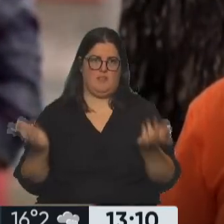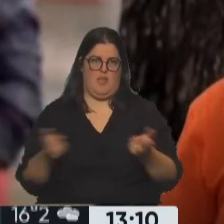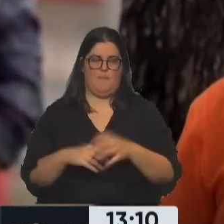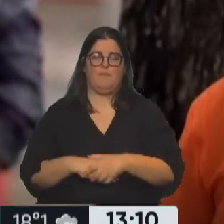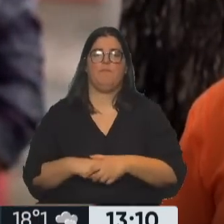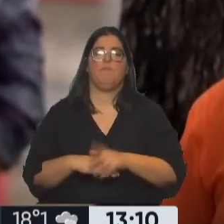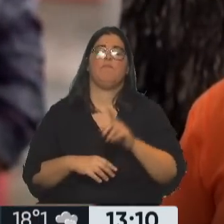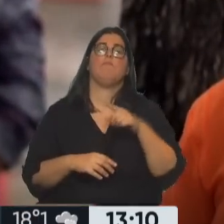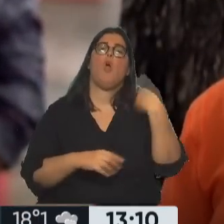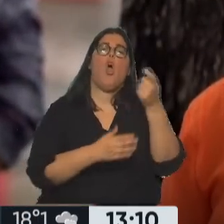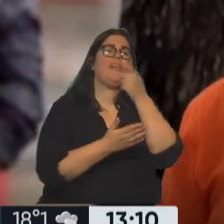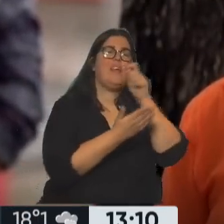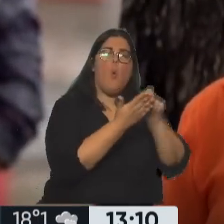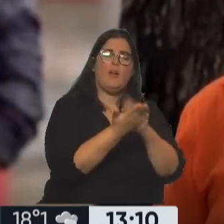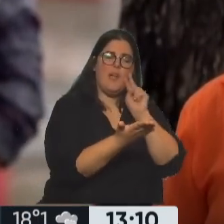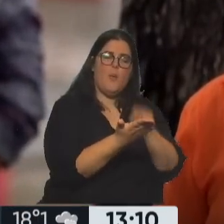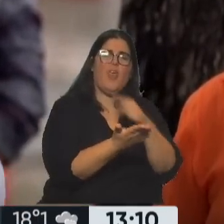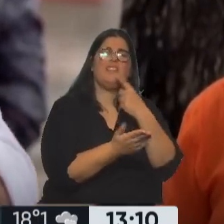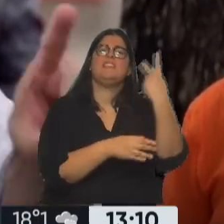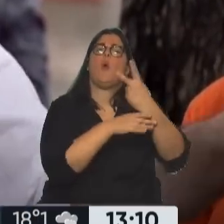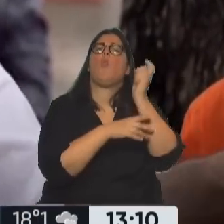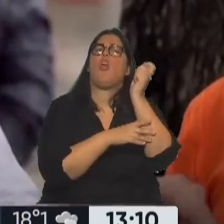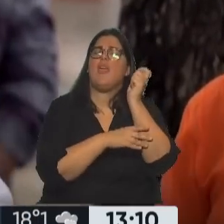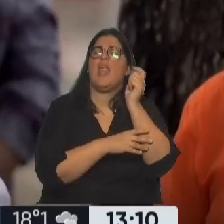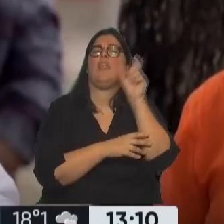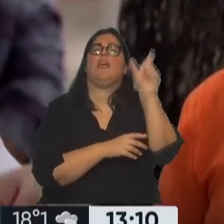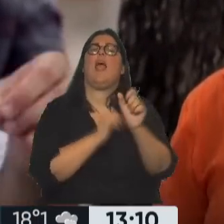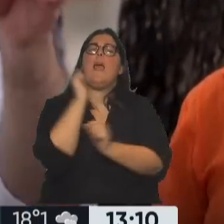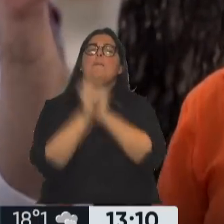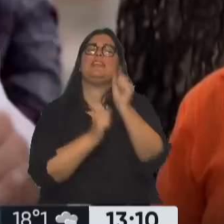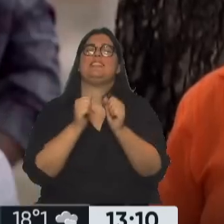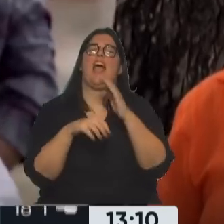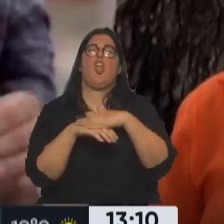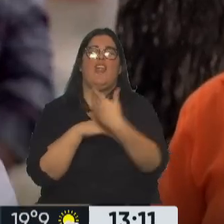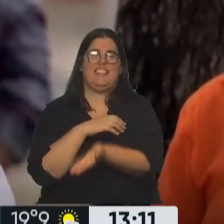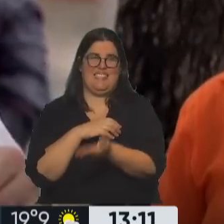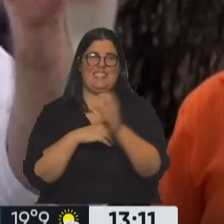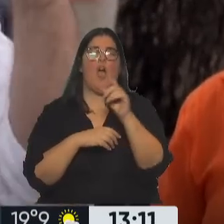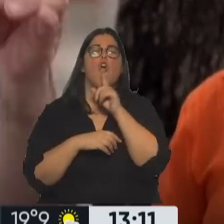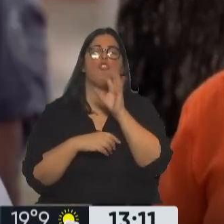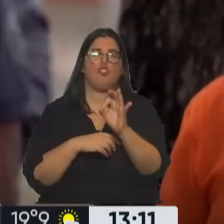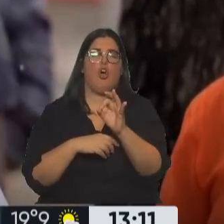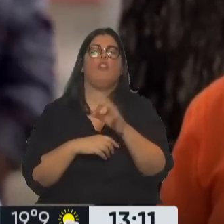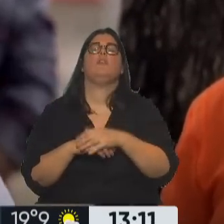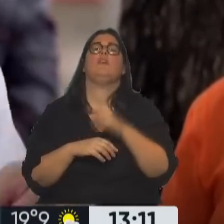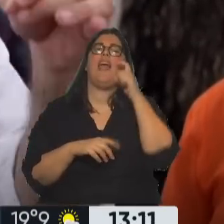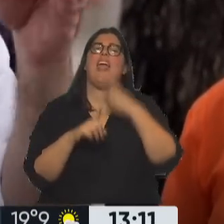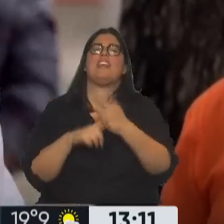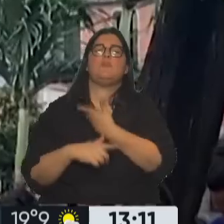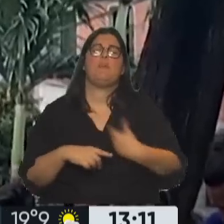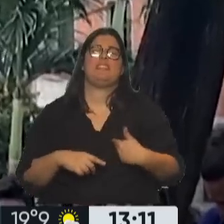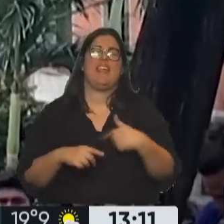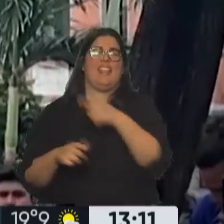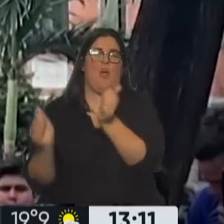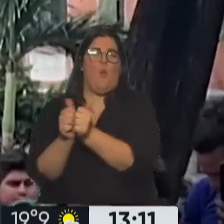Otras encuestas sitúan como segundo al empresario derechista Otto Sonnenholzner, ex vicepresidente de Lenín